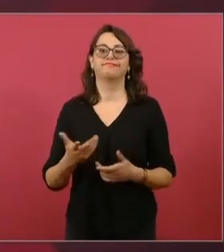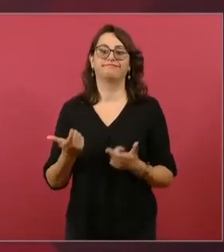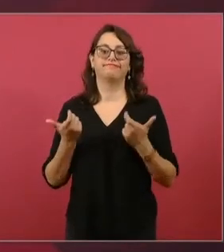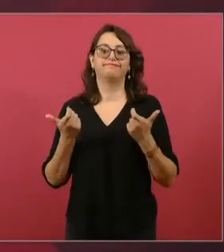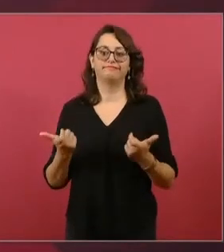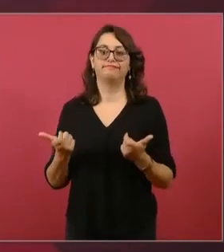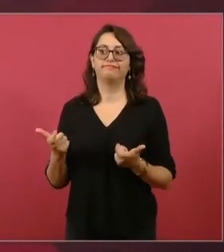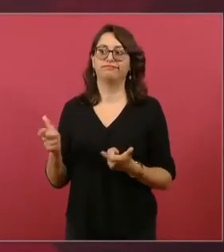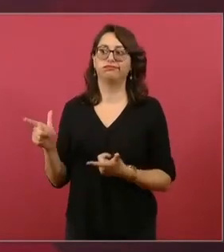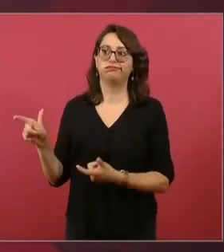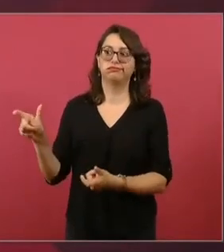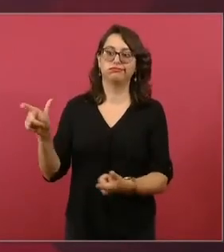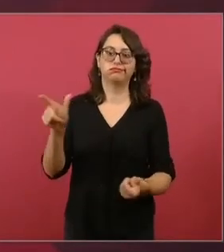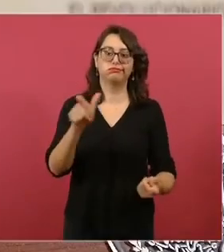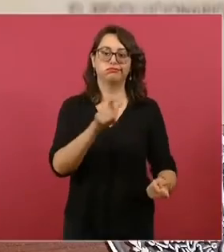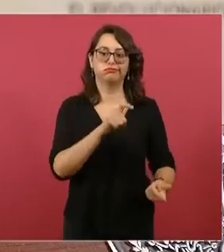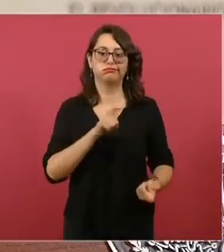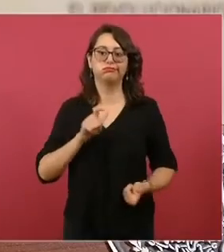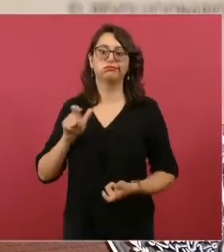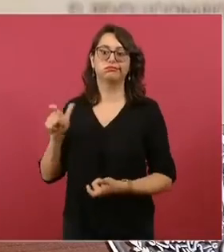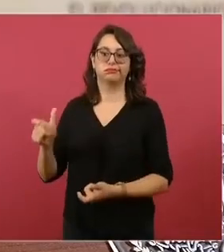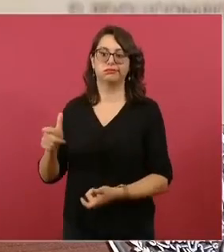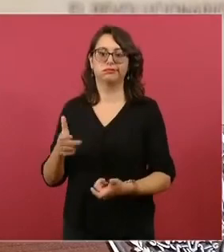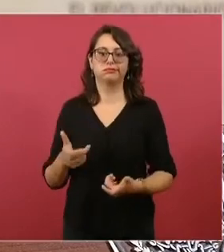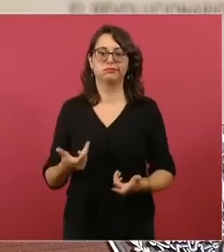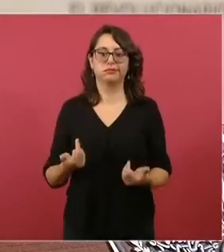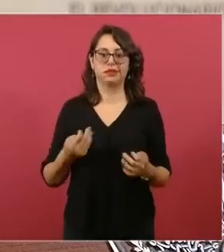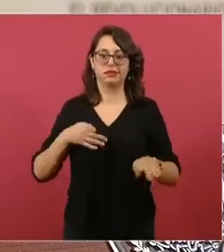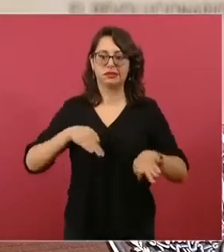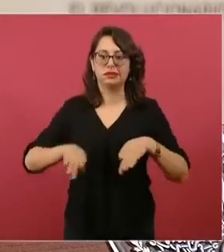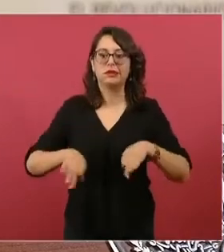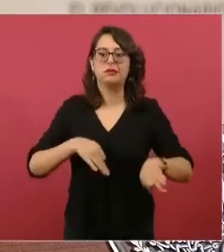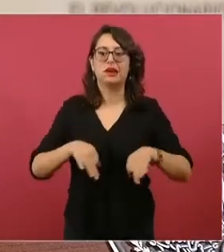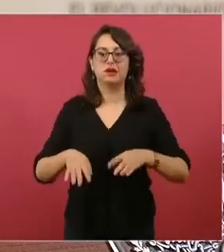ingresos, divisas y trabajo